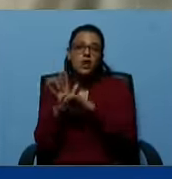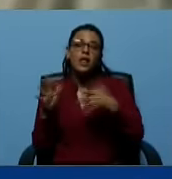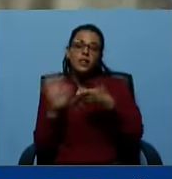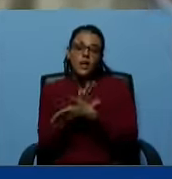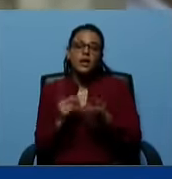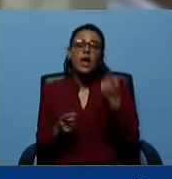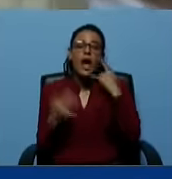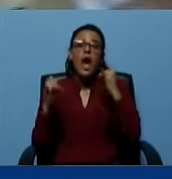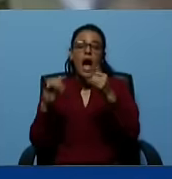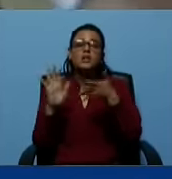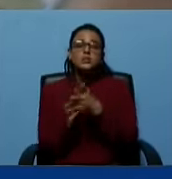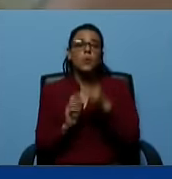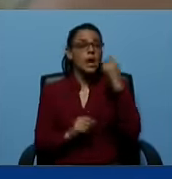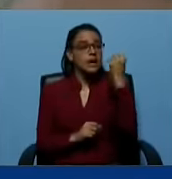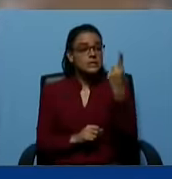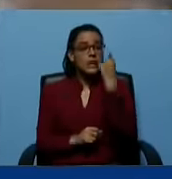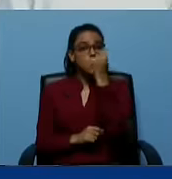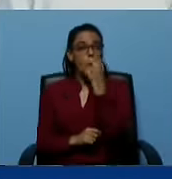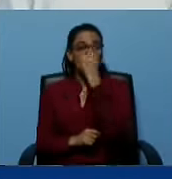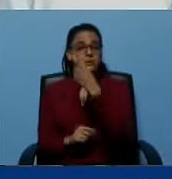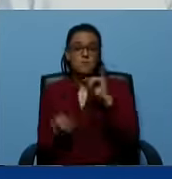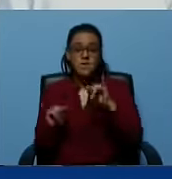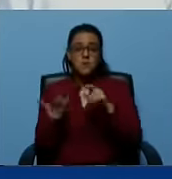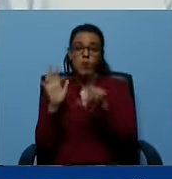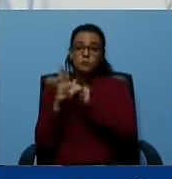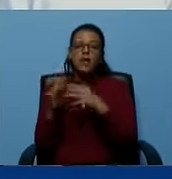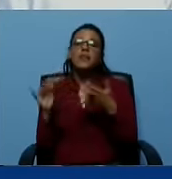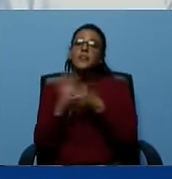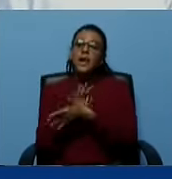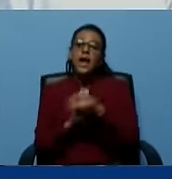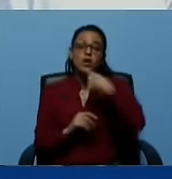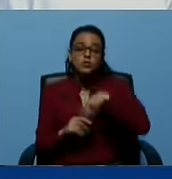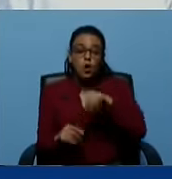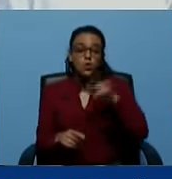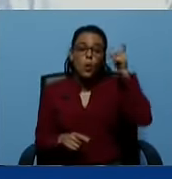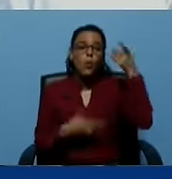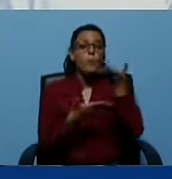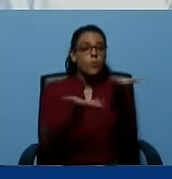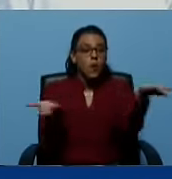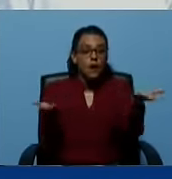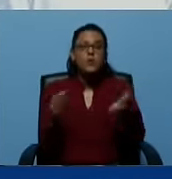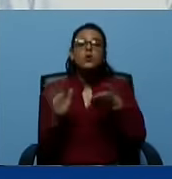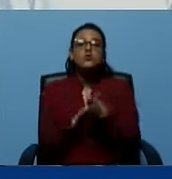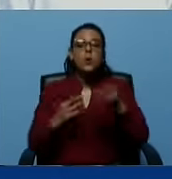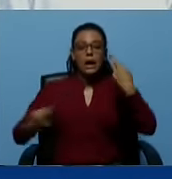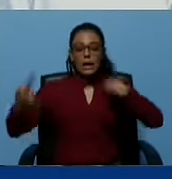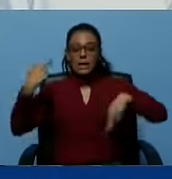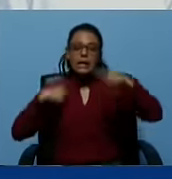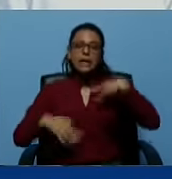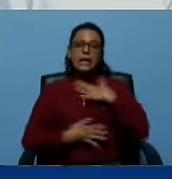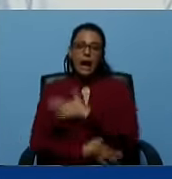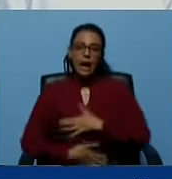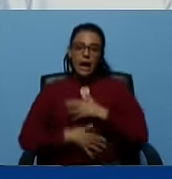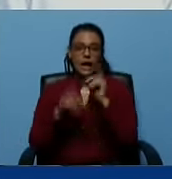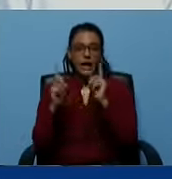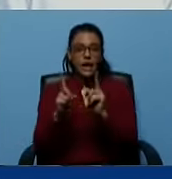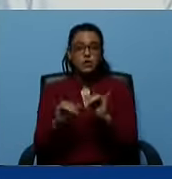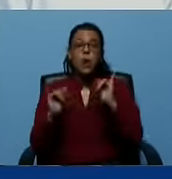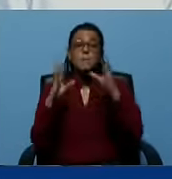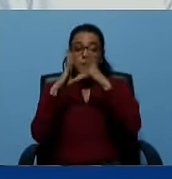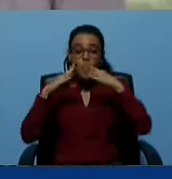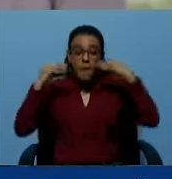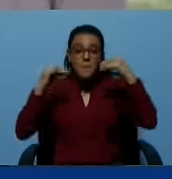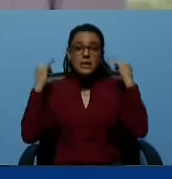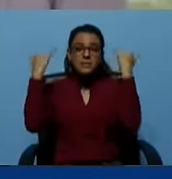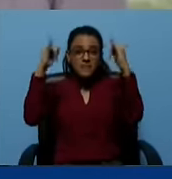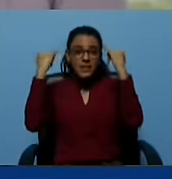establece el artículo 111 de la Constitución, que es el derecho del pueblo venezolano a la recreación. El Mostachofec ha sido el